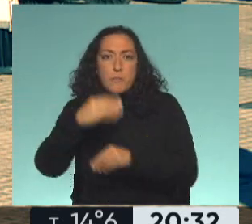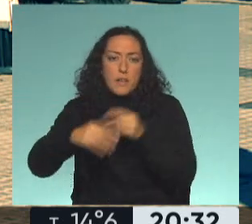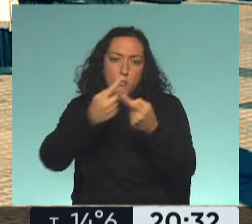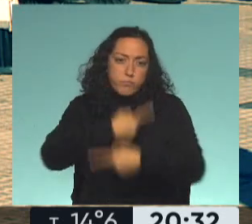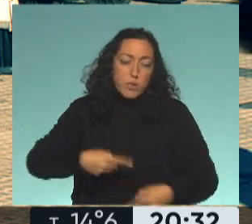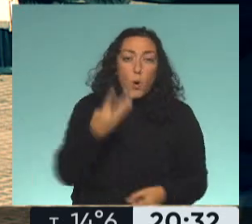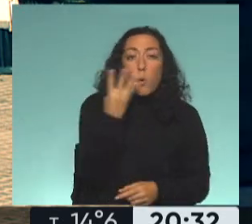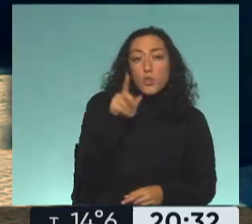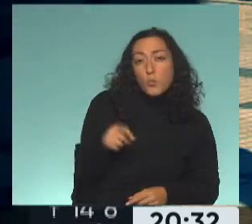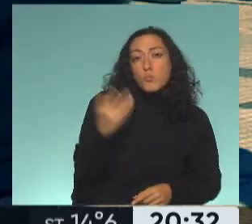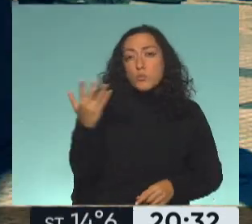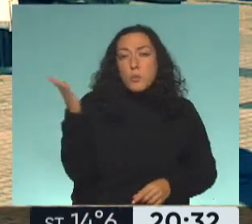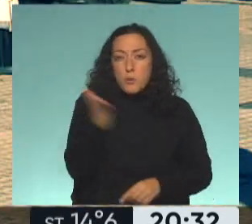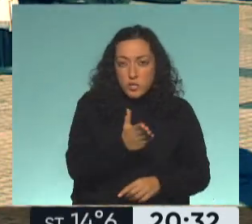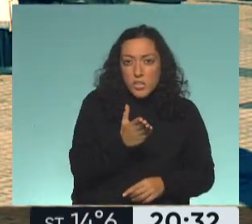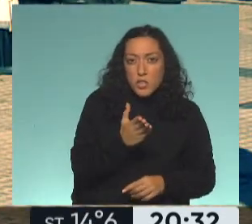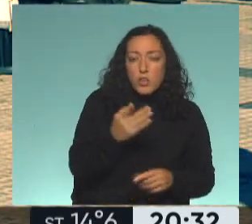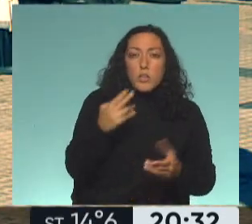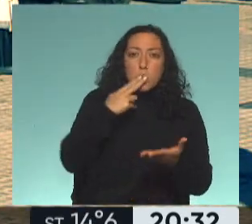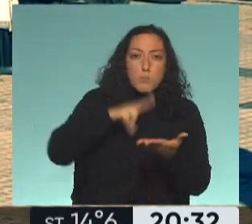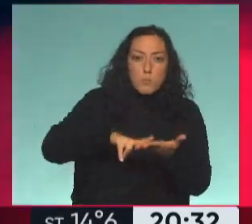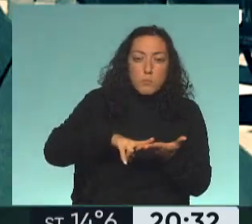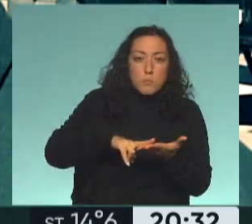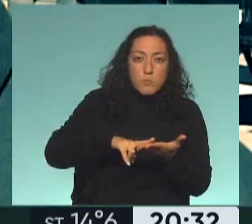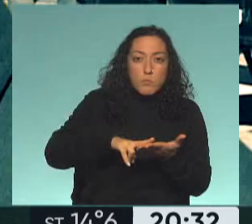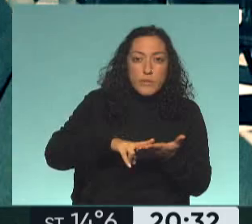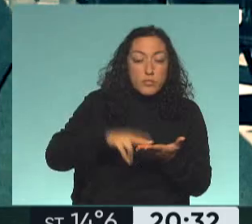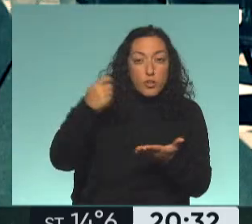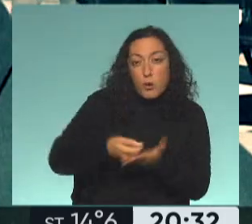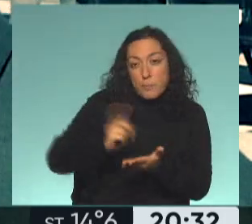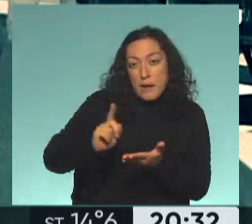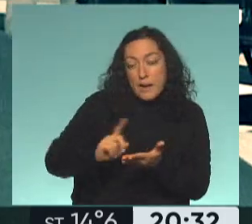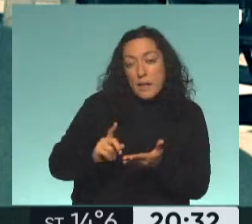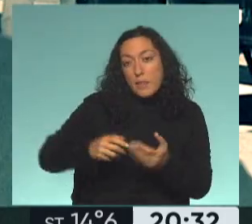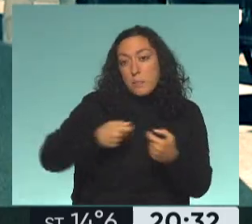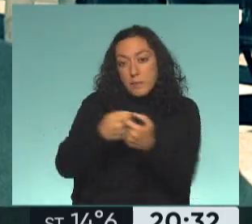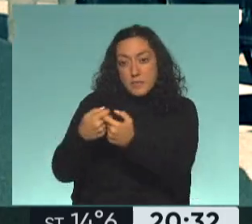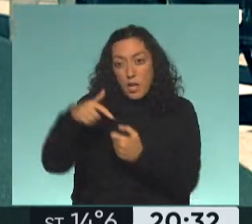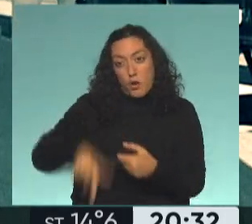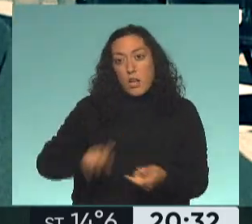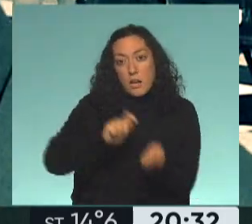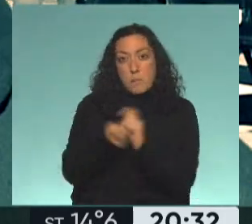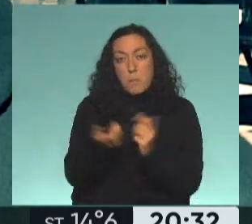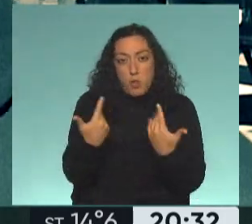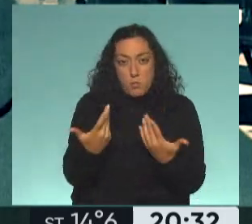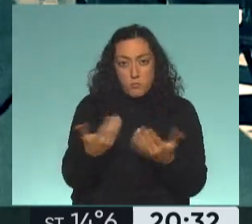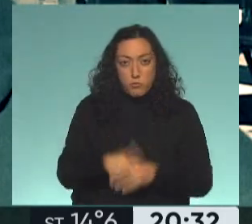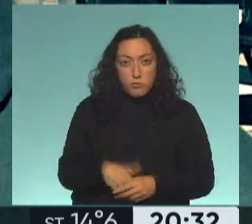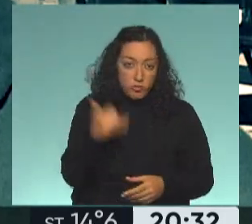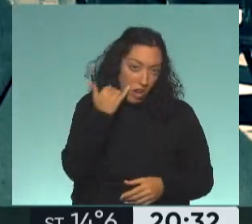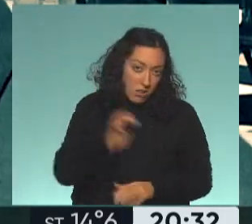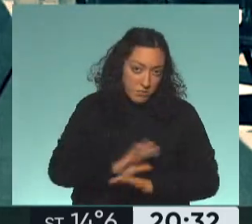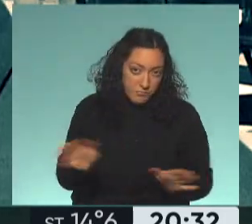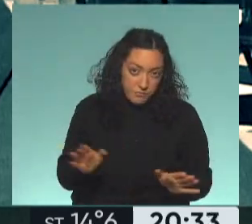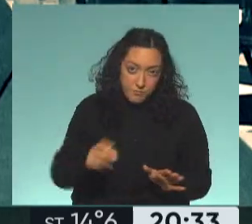mientras el 4.5 son exenciones impositivas a las grandes empresas. Eso se podría cambiar ahora, ¿no? Y creo que